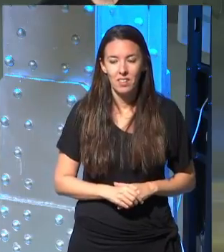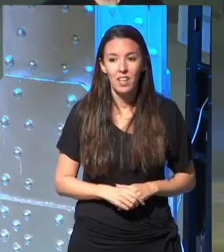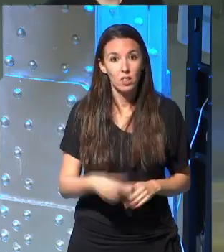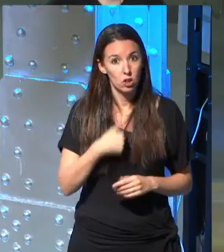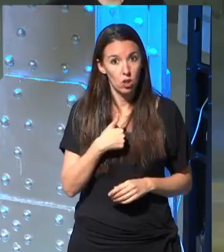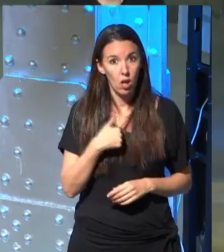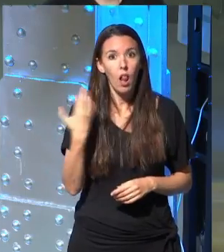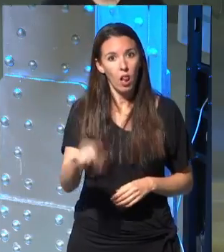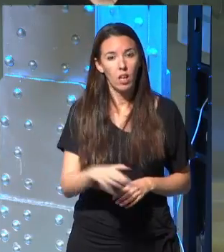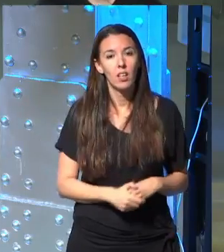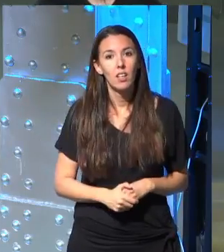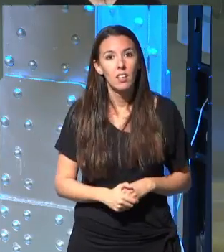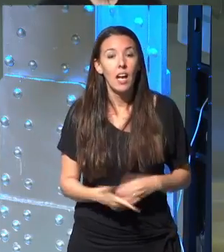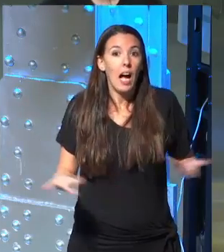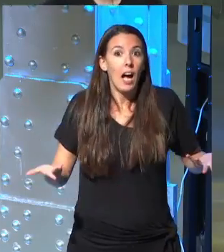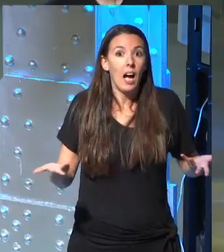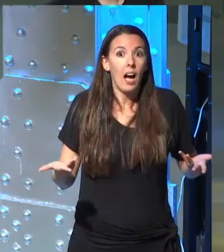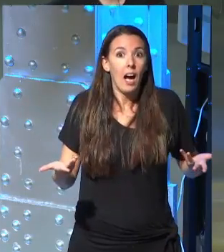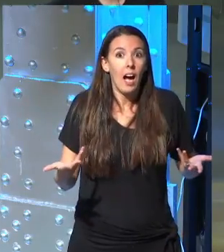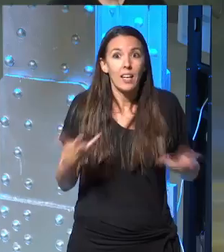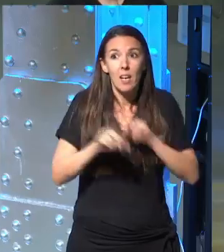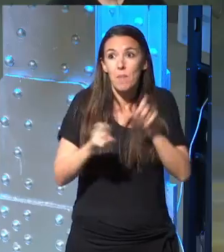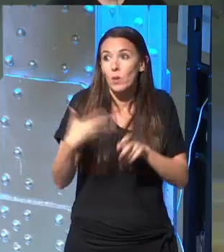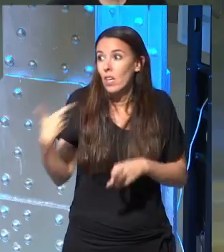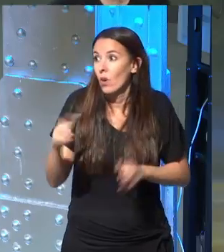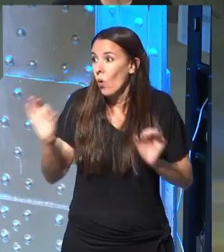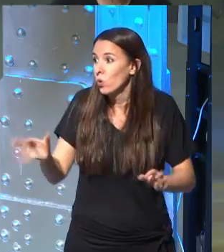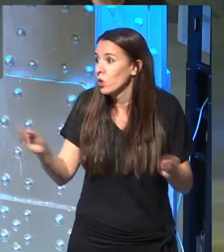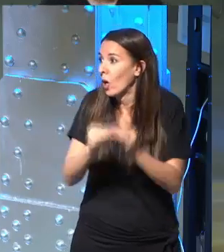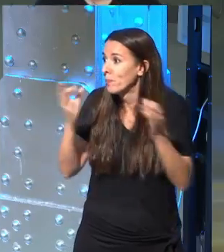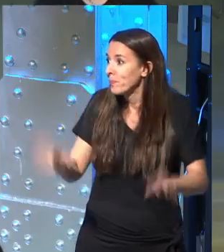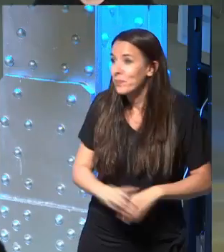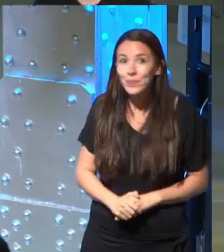¿Yo? Ah, es que me han quitado la pregunta, era justo la de...